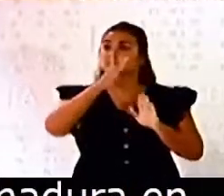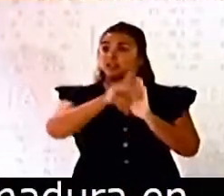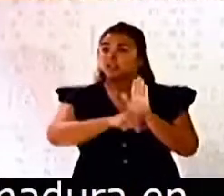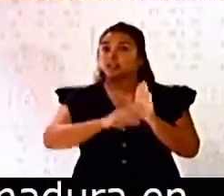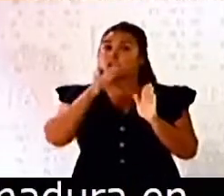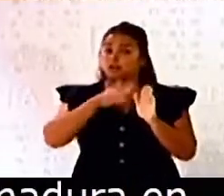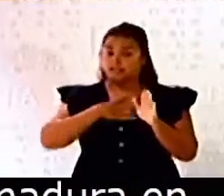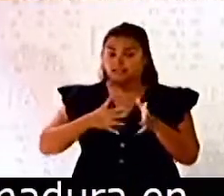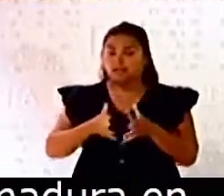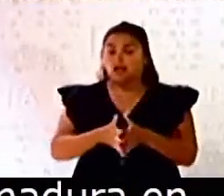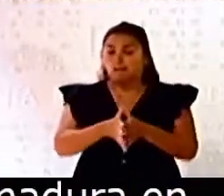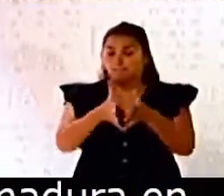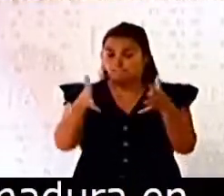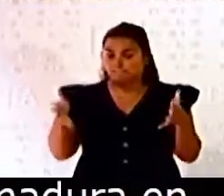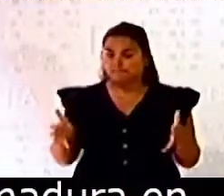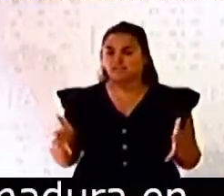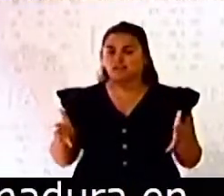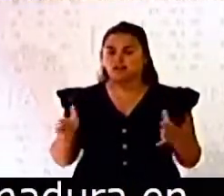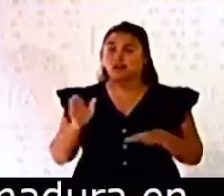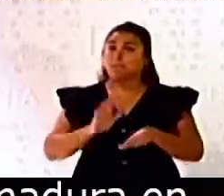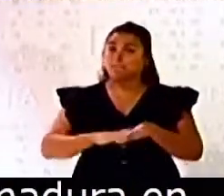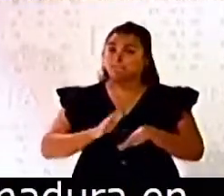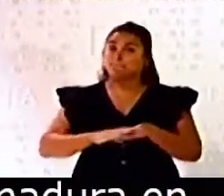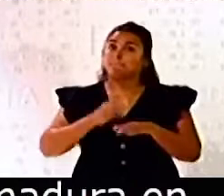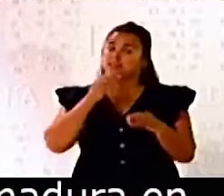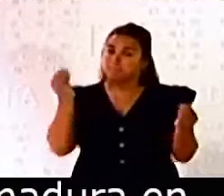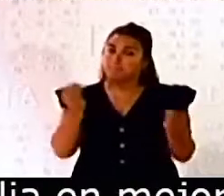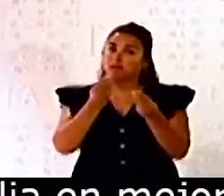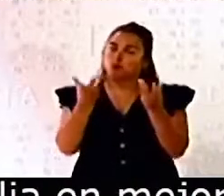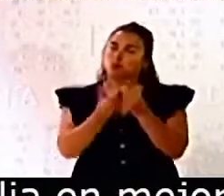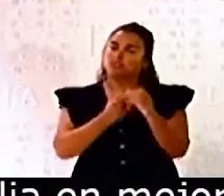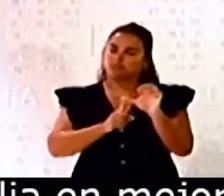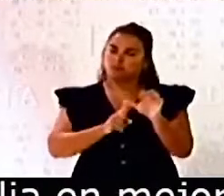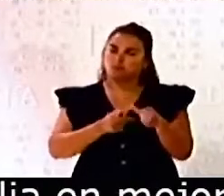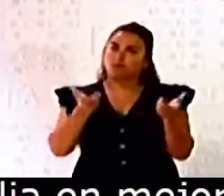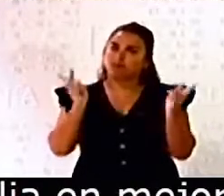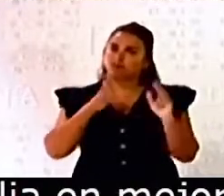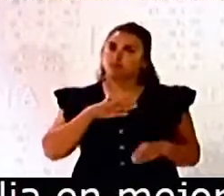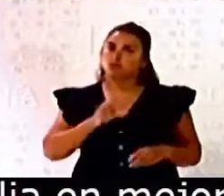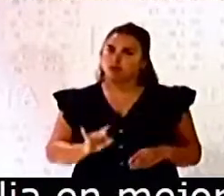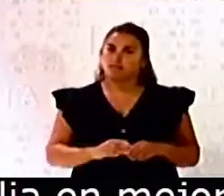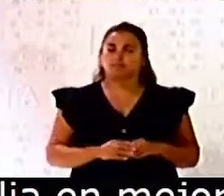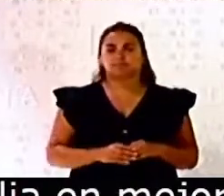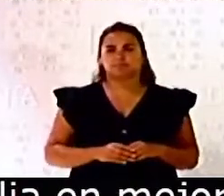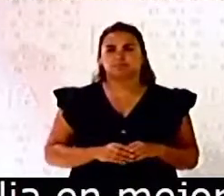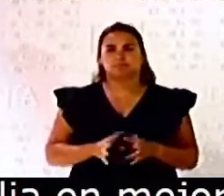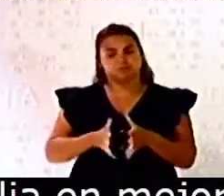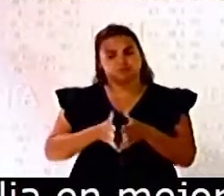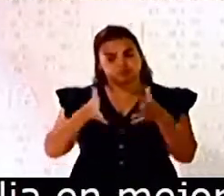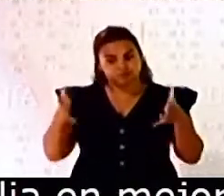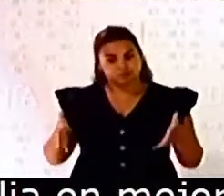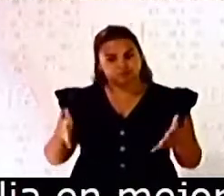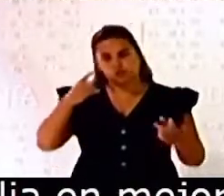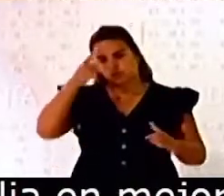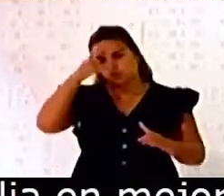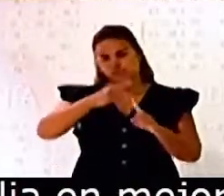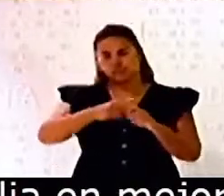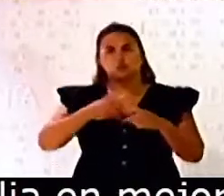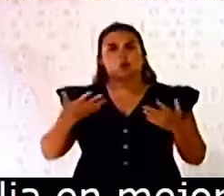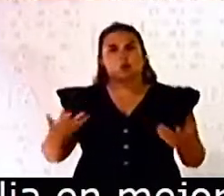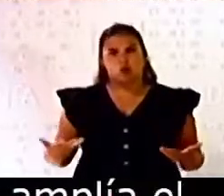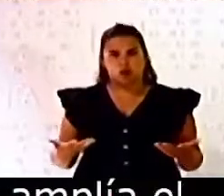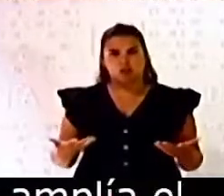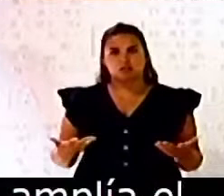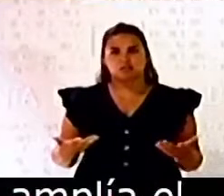amplía, en una mejora que sí puede hacer la Junta de Extremadura, amplía el objeto de quienes pueden